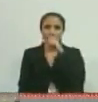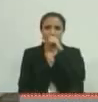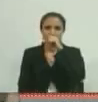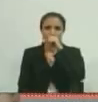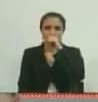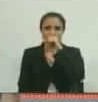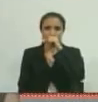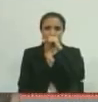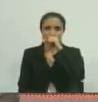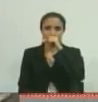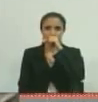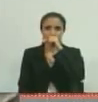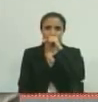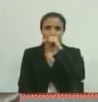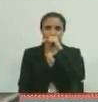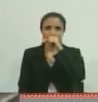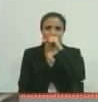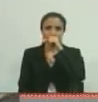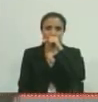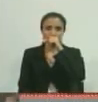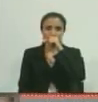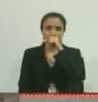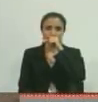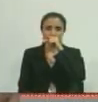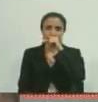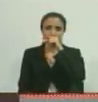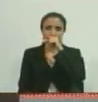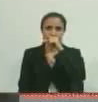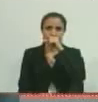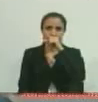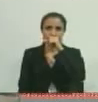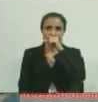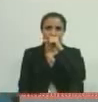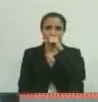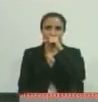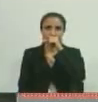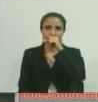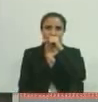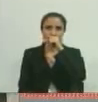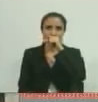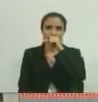Día de. Lo tenían en Brasil. La Voz de Galicia.